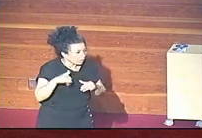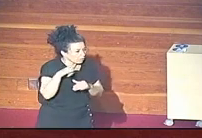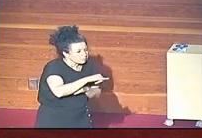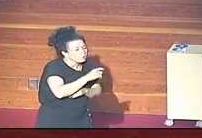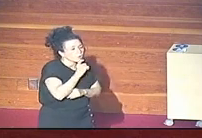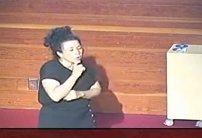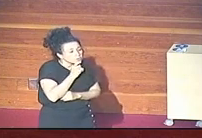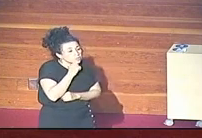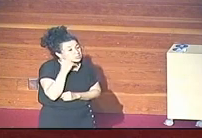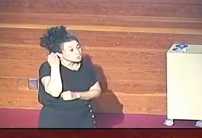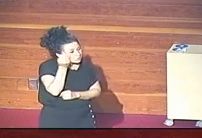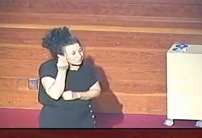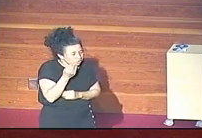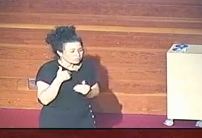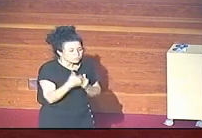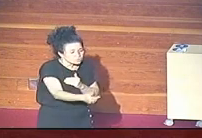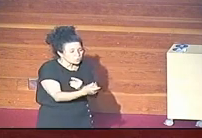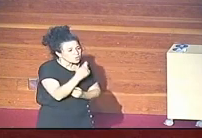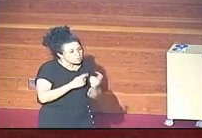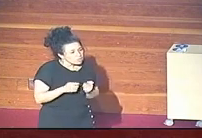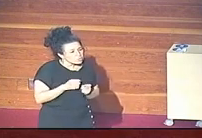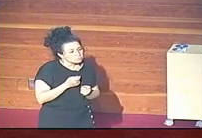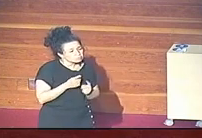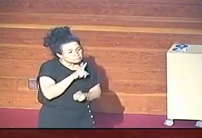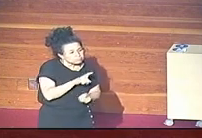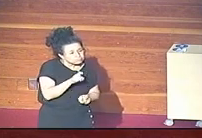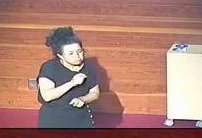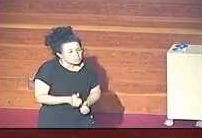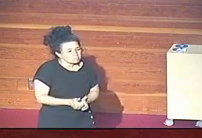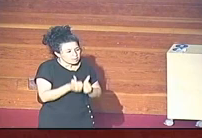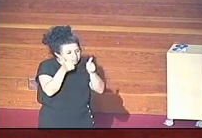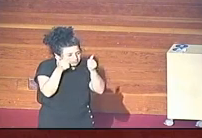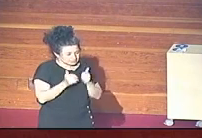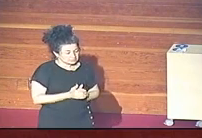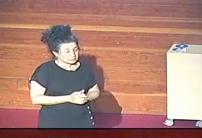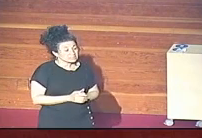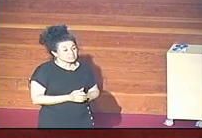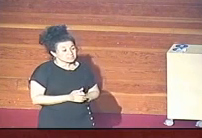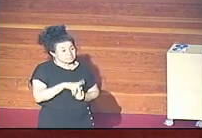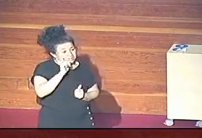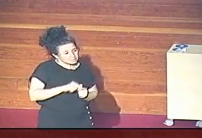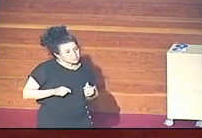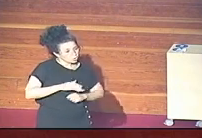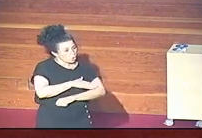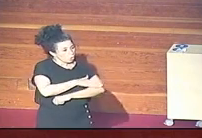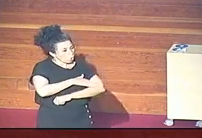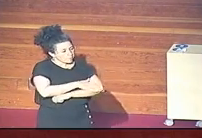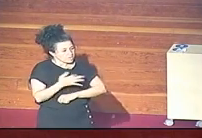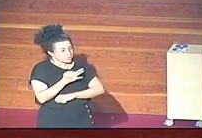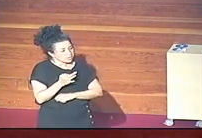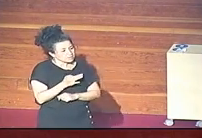demandando más información y porque además los gobiernos tienen que también adoptar medidas ambientales no con